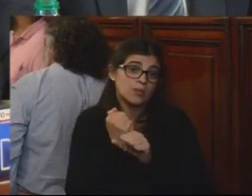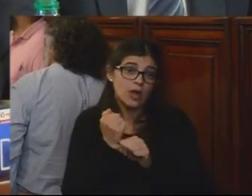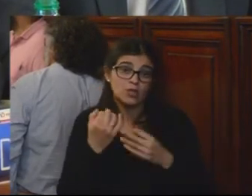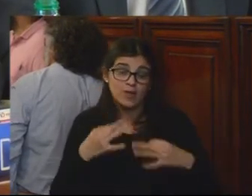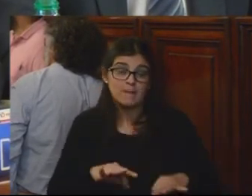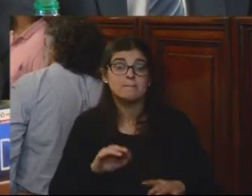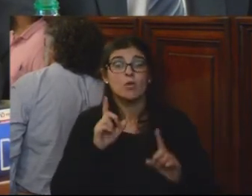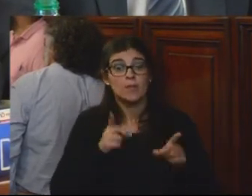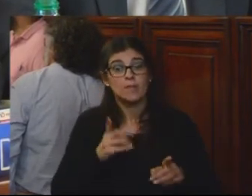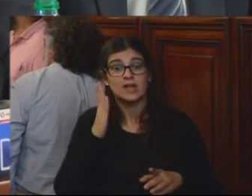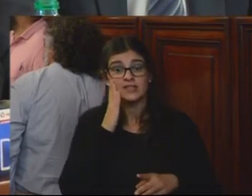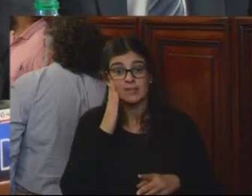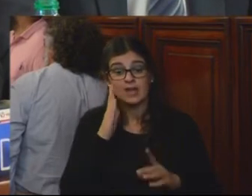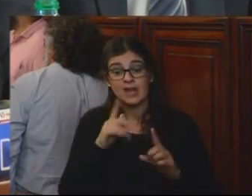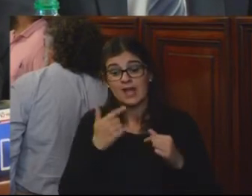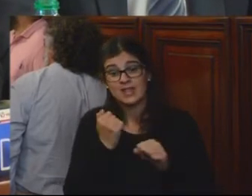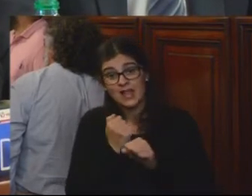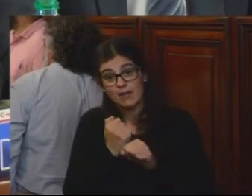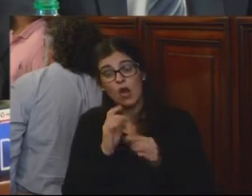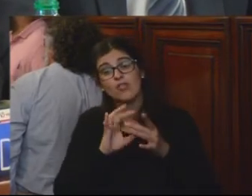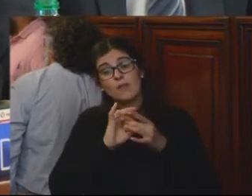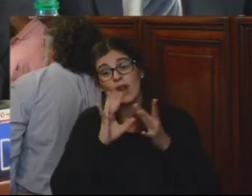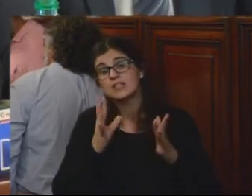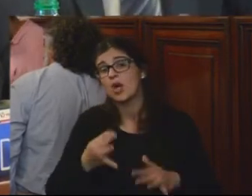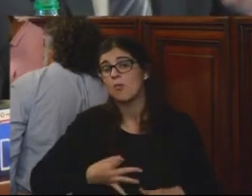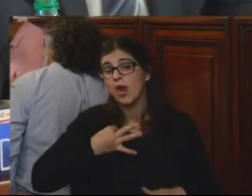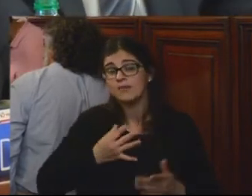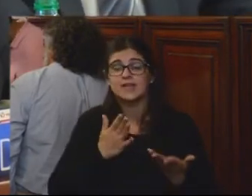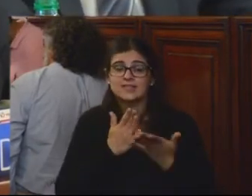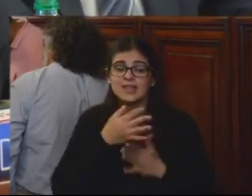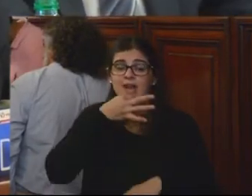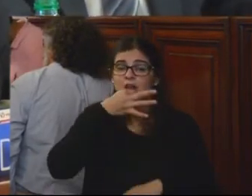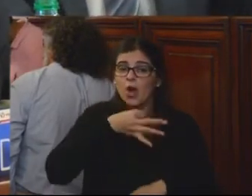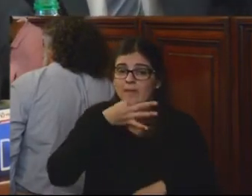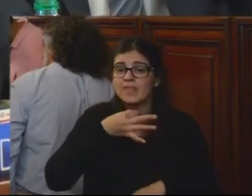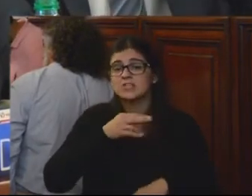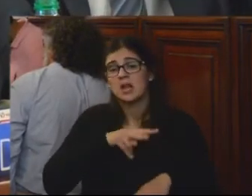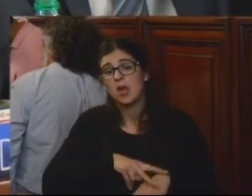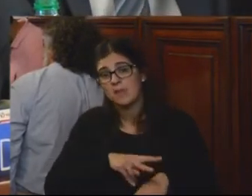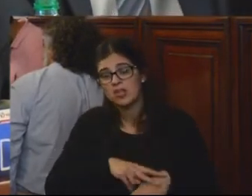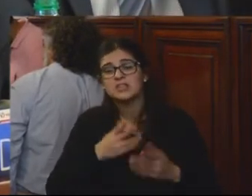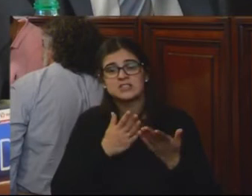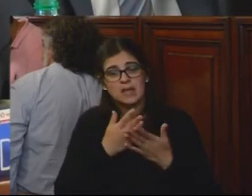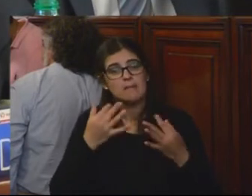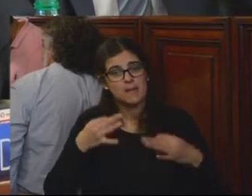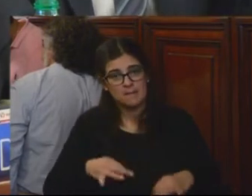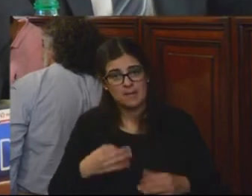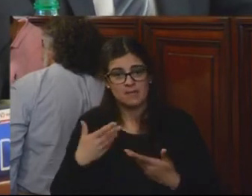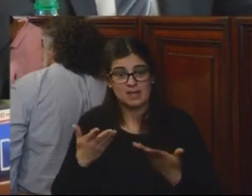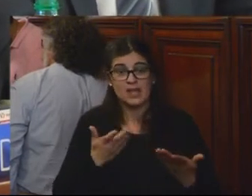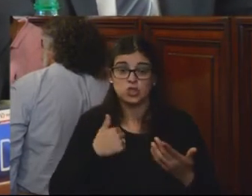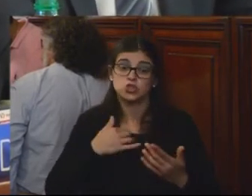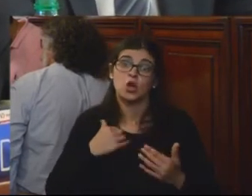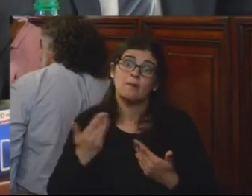sabemos también que en un trabajo en democracia como en la vida siempre las recomendaciones son bienvenidas así que la invitación está